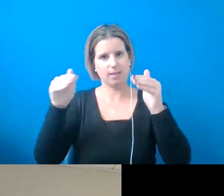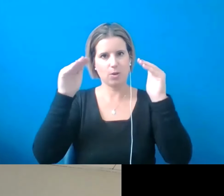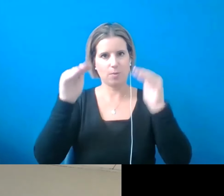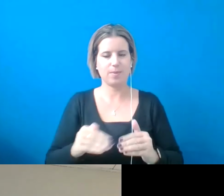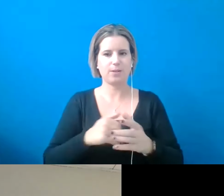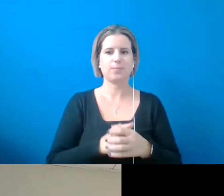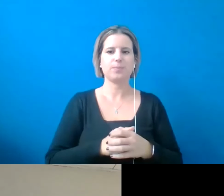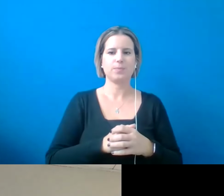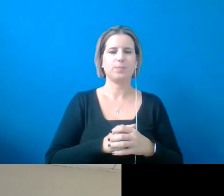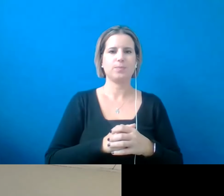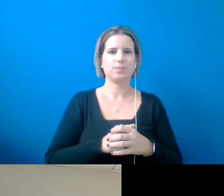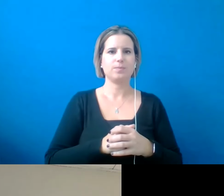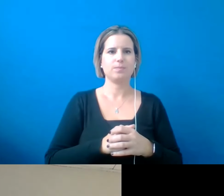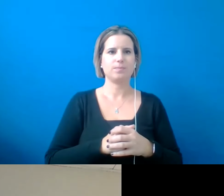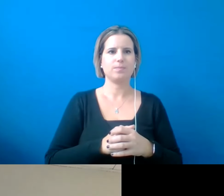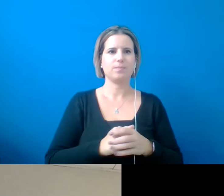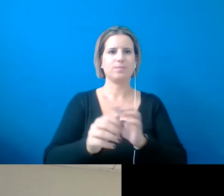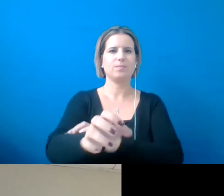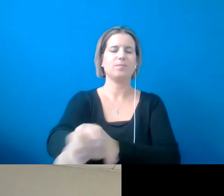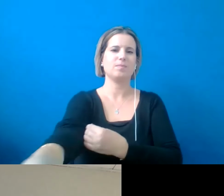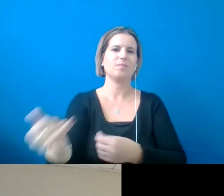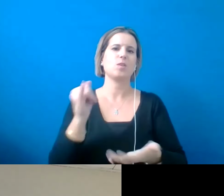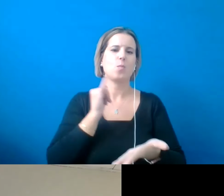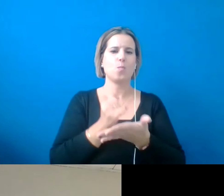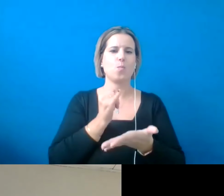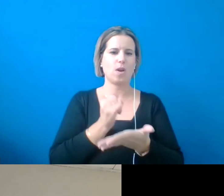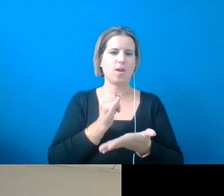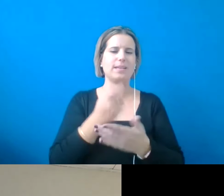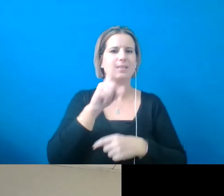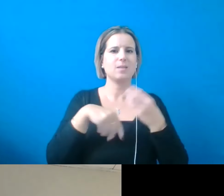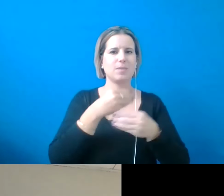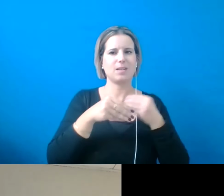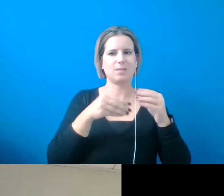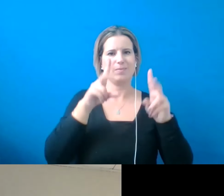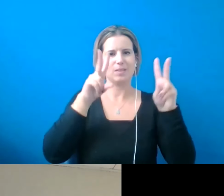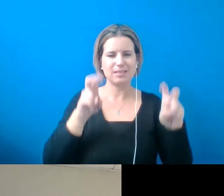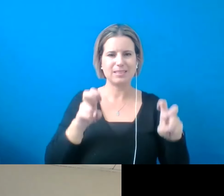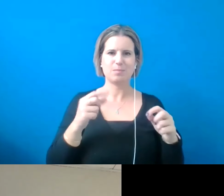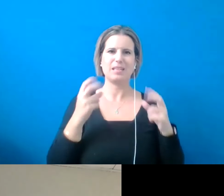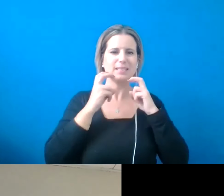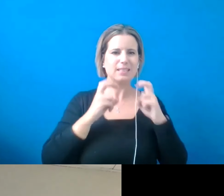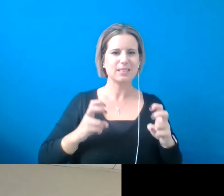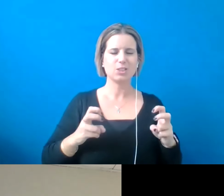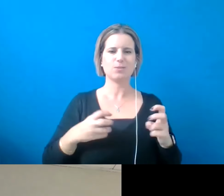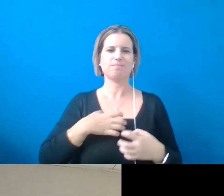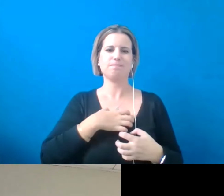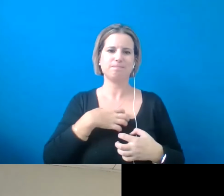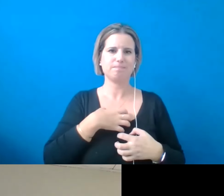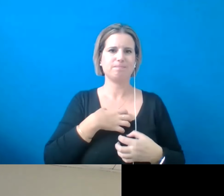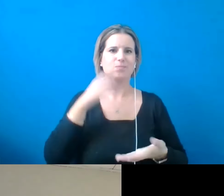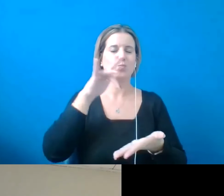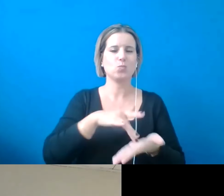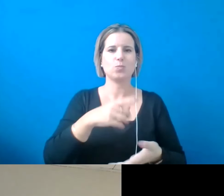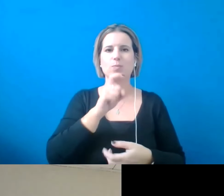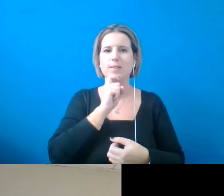la realización de pruebas nosotros también lo único es un tema de constante tensión peso talla cuando hay alguna